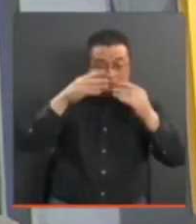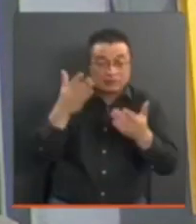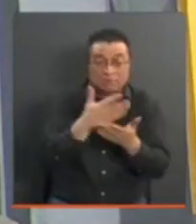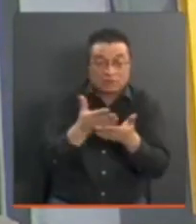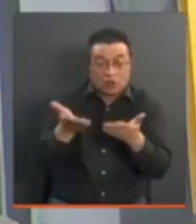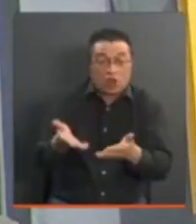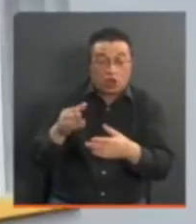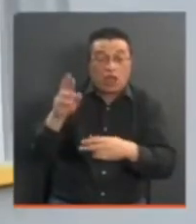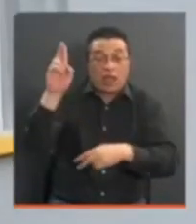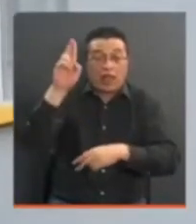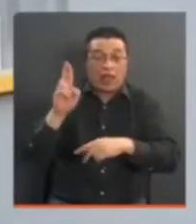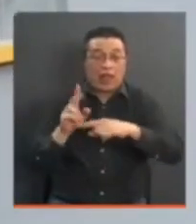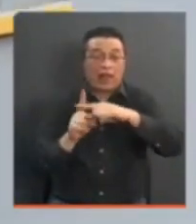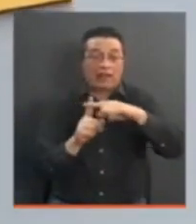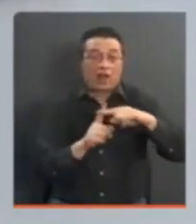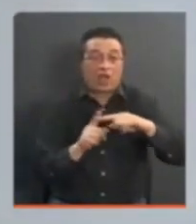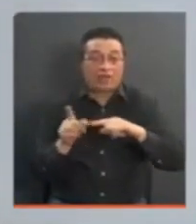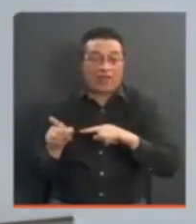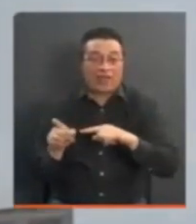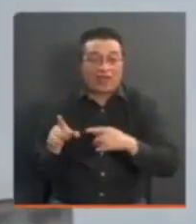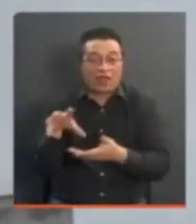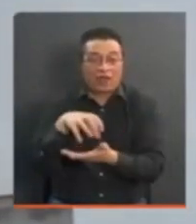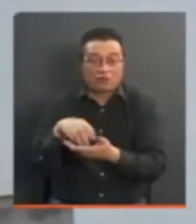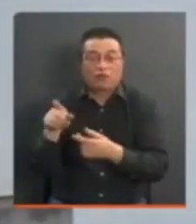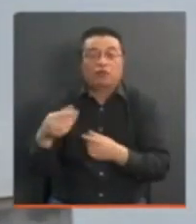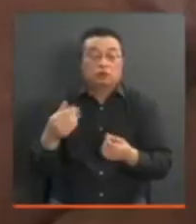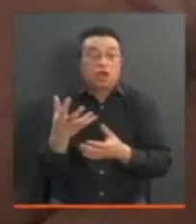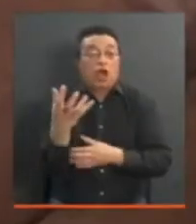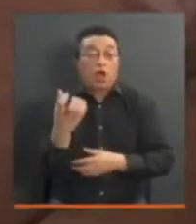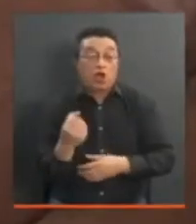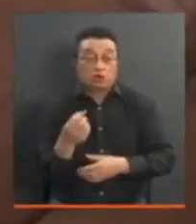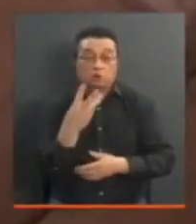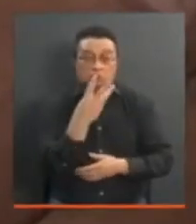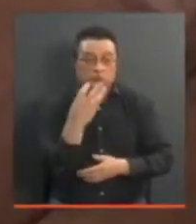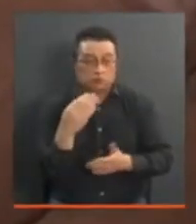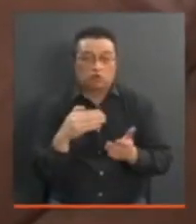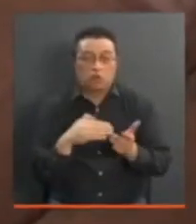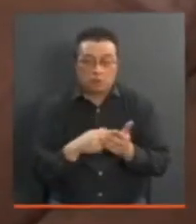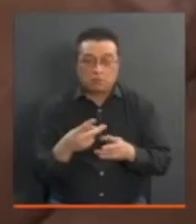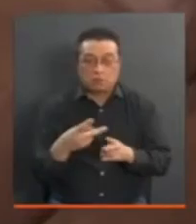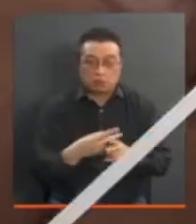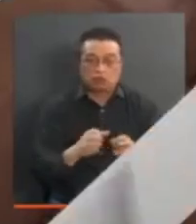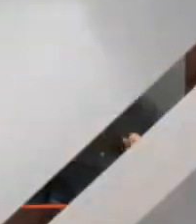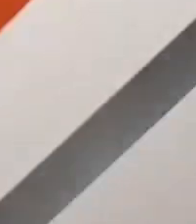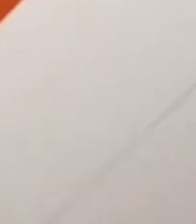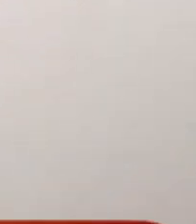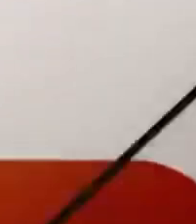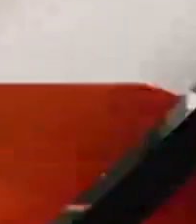Recoleta, donde los vecinos se ahorran en promedio hasta 300 mil pesos en arriendo.